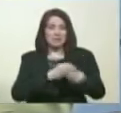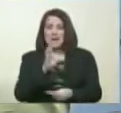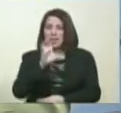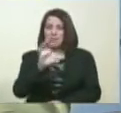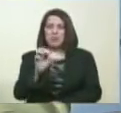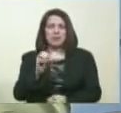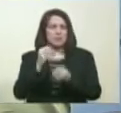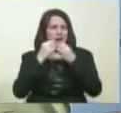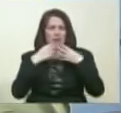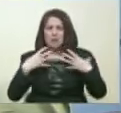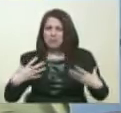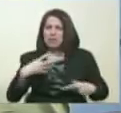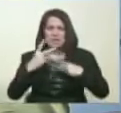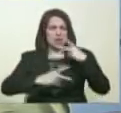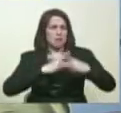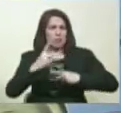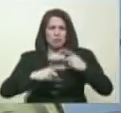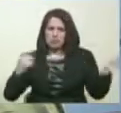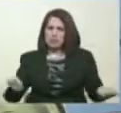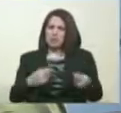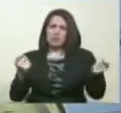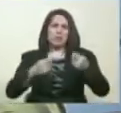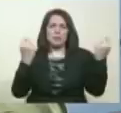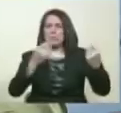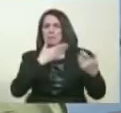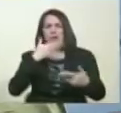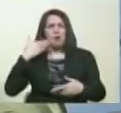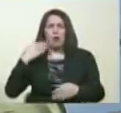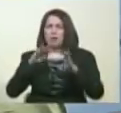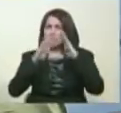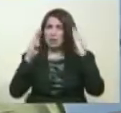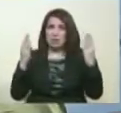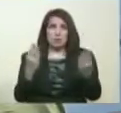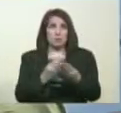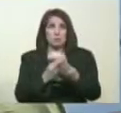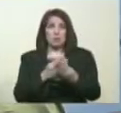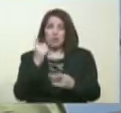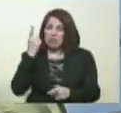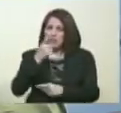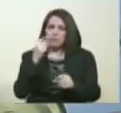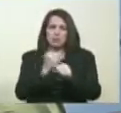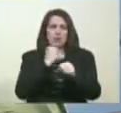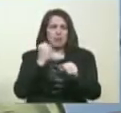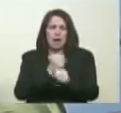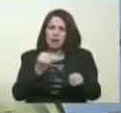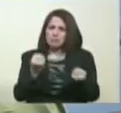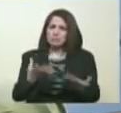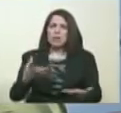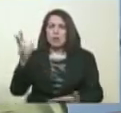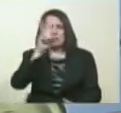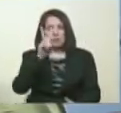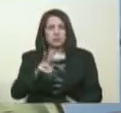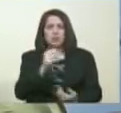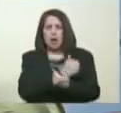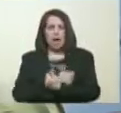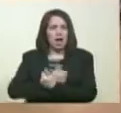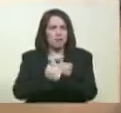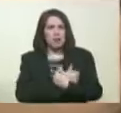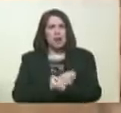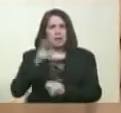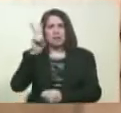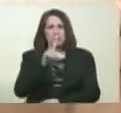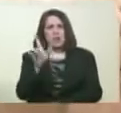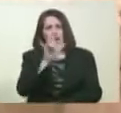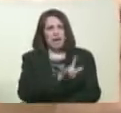y próspera que jamás se haya conocido en el planeta Tierra. La opción es trabajar por Venezuela, amar a Venezuela, querer a